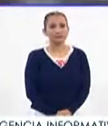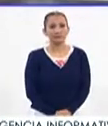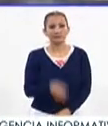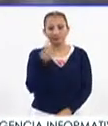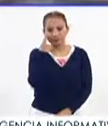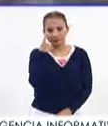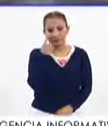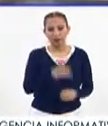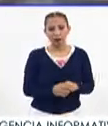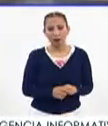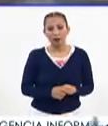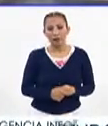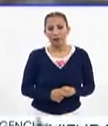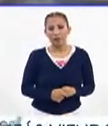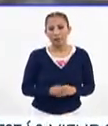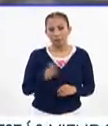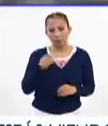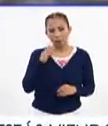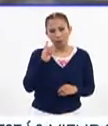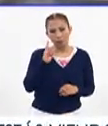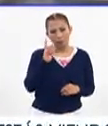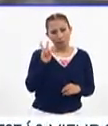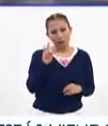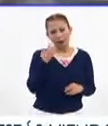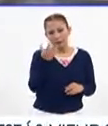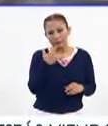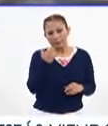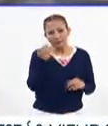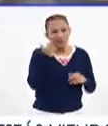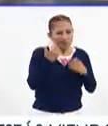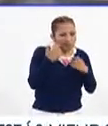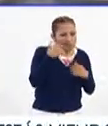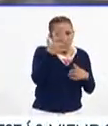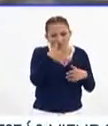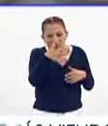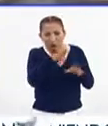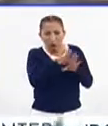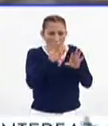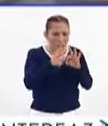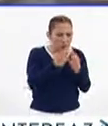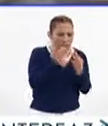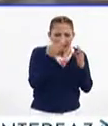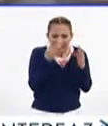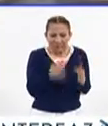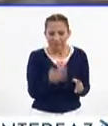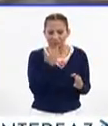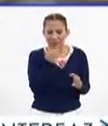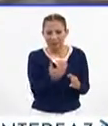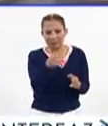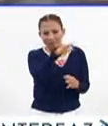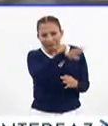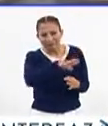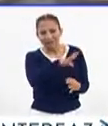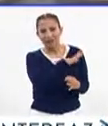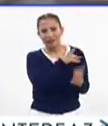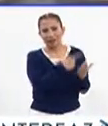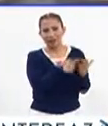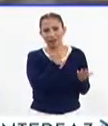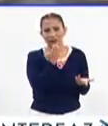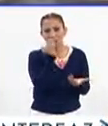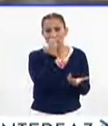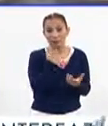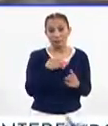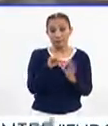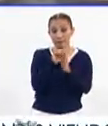Sí, mira, se ha dado de buscar las maneras más estratégicas de eficientar los recursos. En el